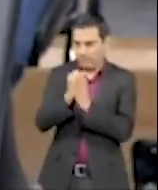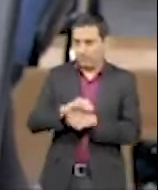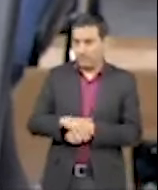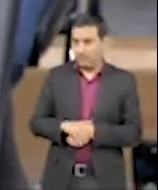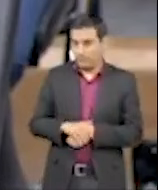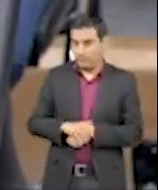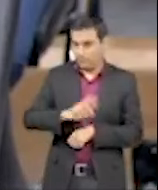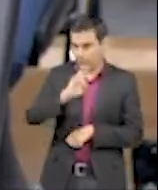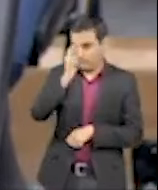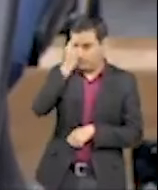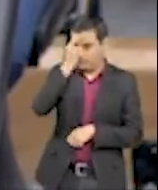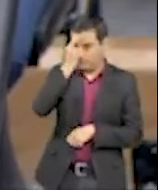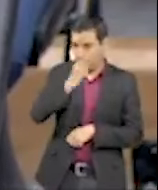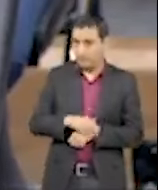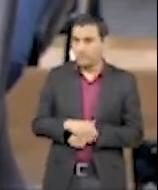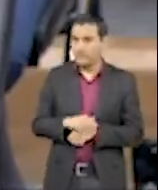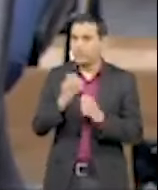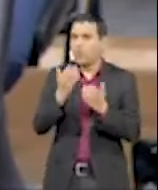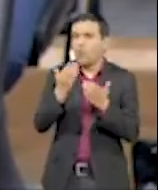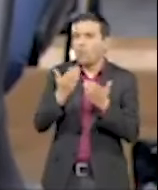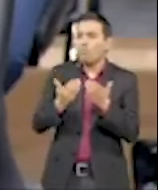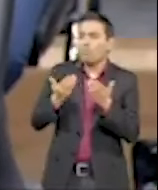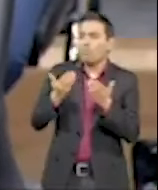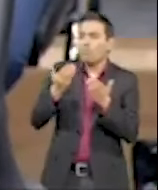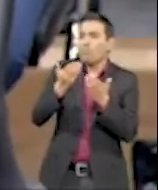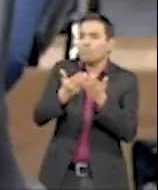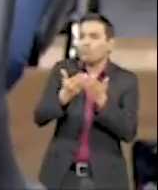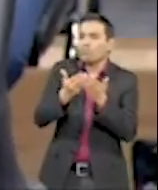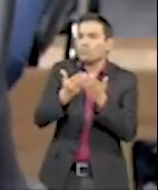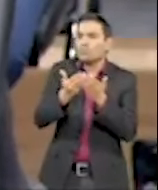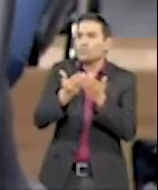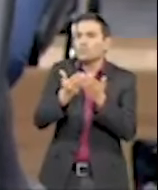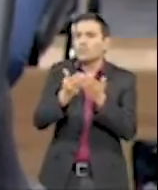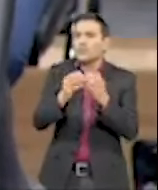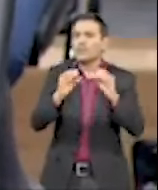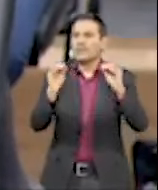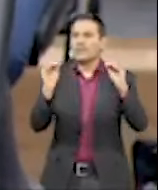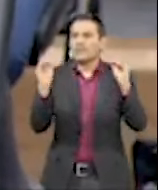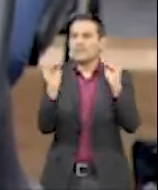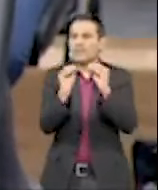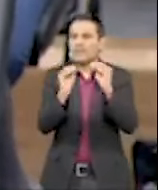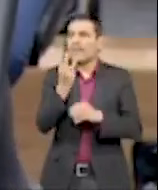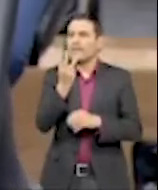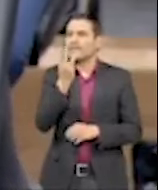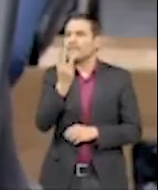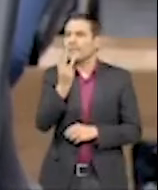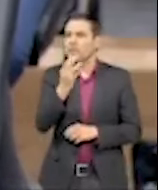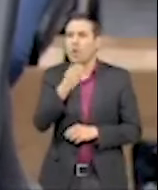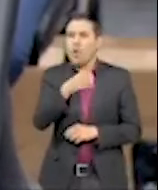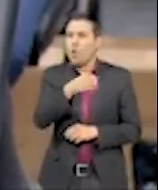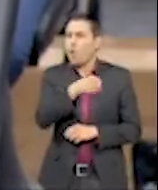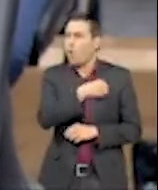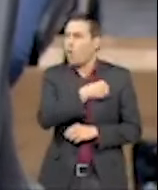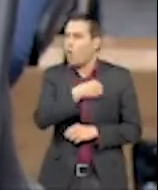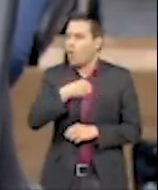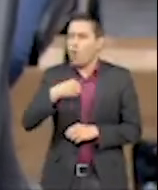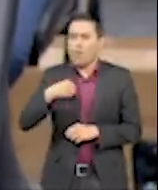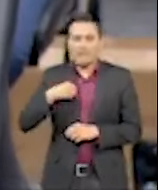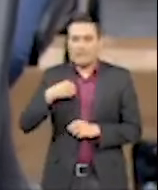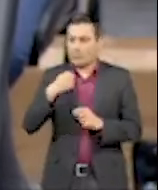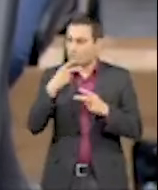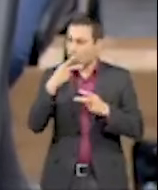quien propuso que fuesen obligatorios los tres debates, más bien que fuese obligatorio